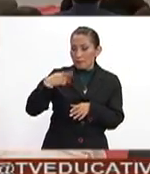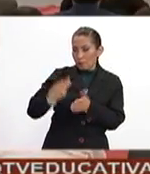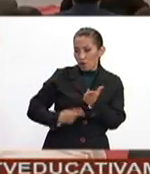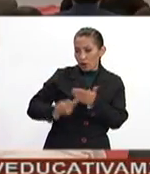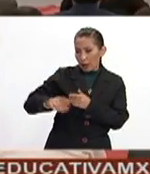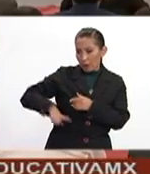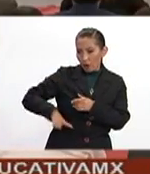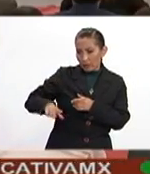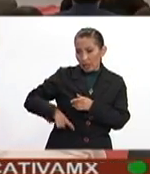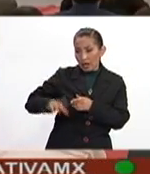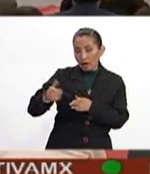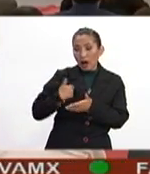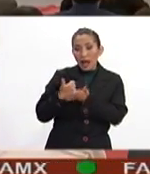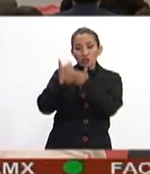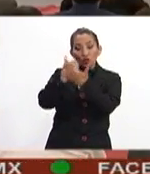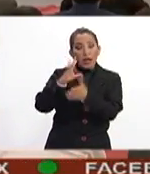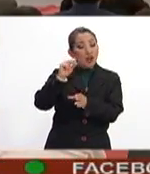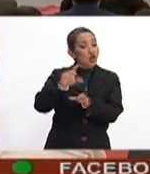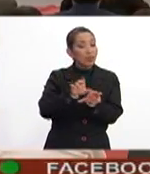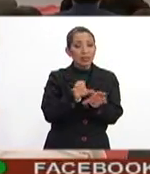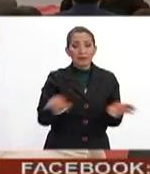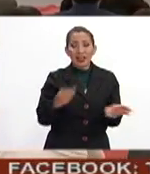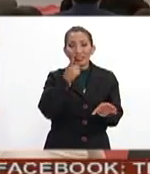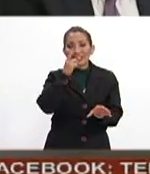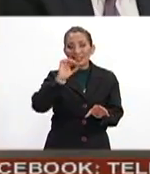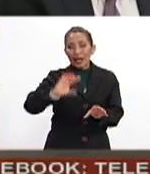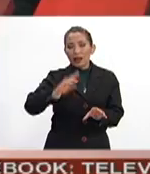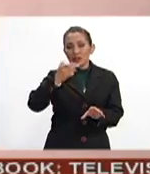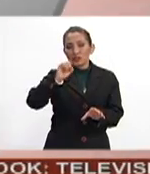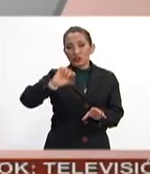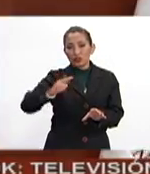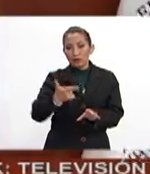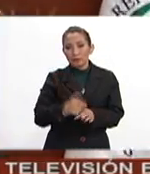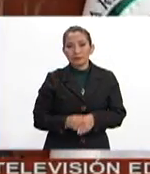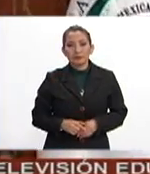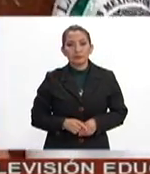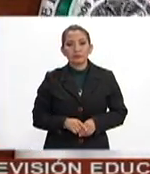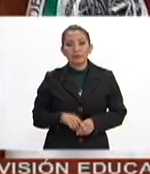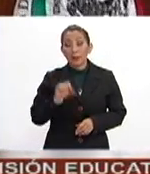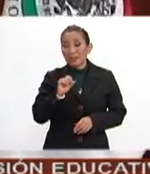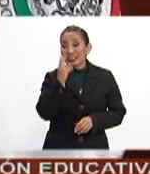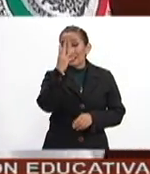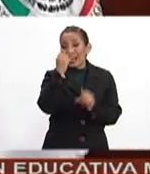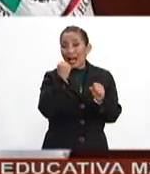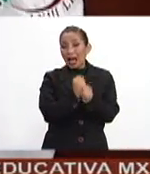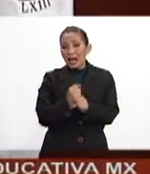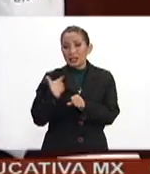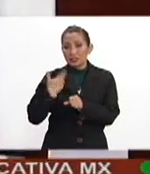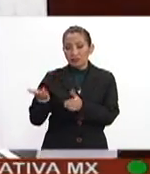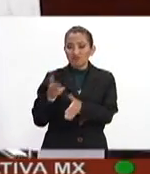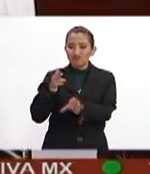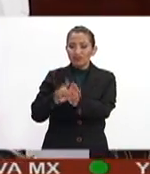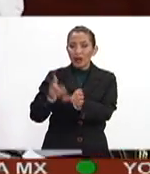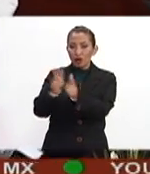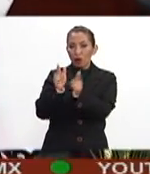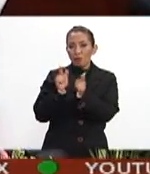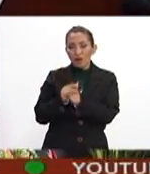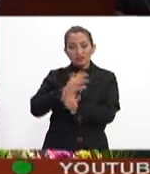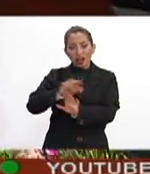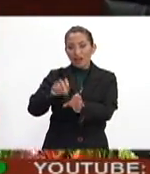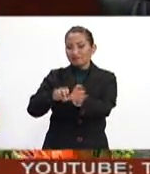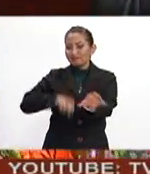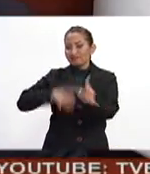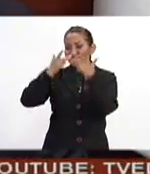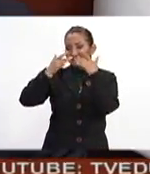que construye, no la que divide, asegura Miguel Ángel Osorio Chong. Tras 23 años de militancia, Miguel Barbosa renunció